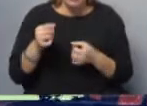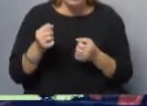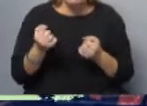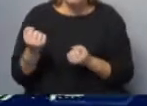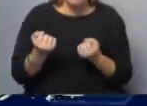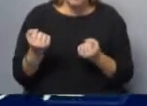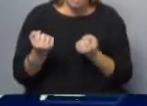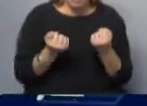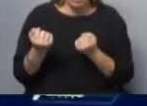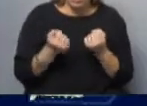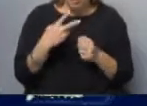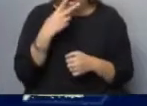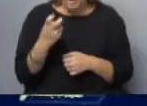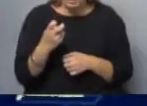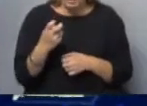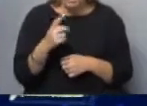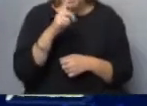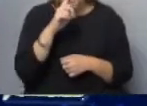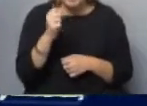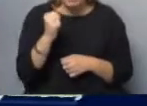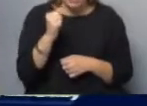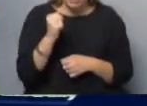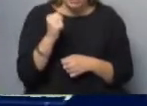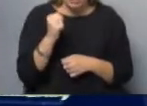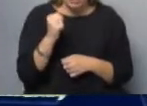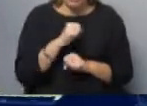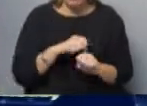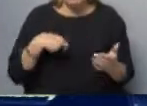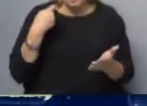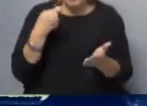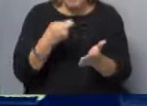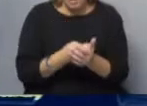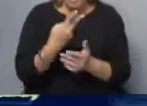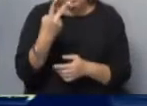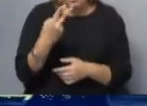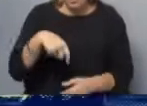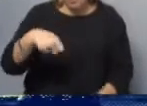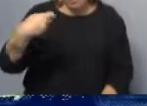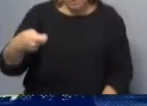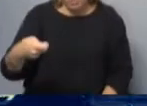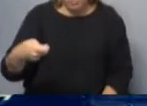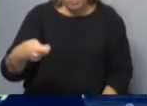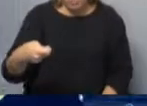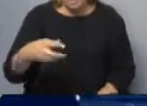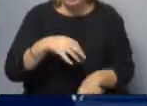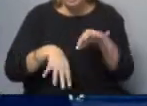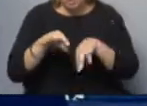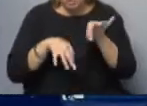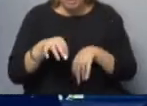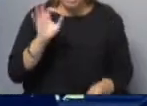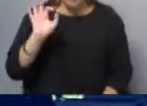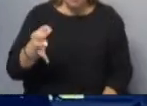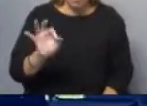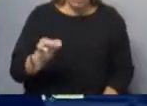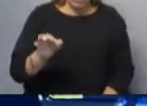eléctrico, que sale $1,000 y se puede pagar igual en 2 cuotas. El sorteo va a ser en